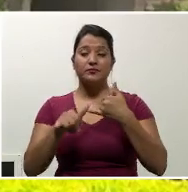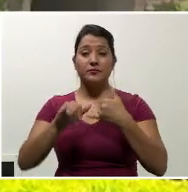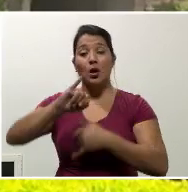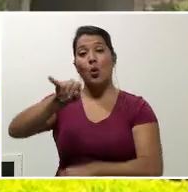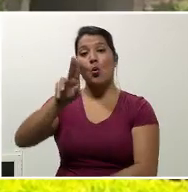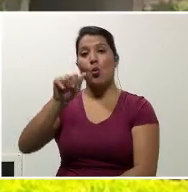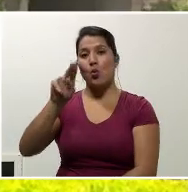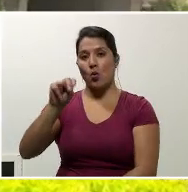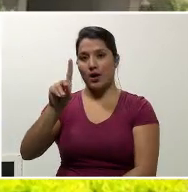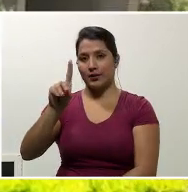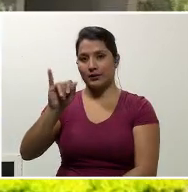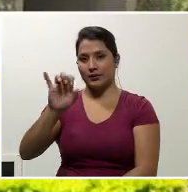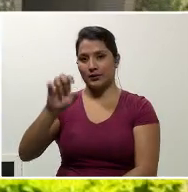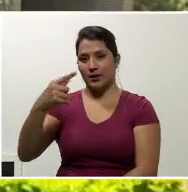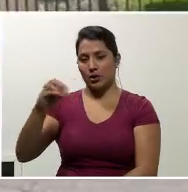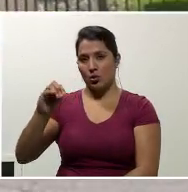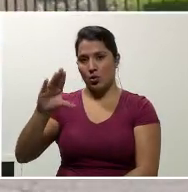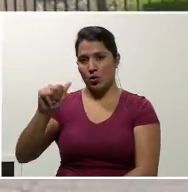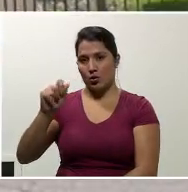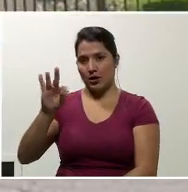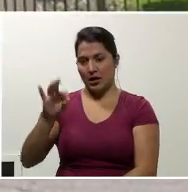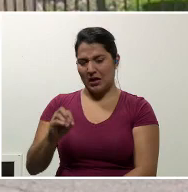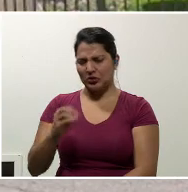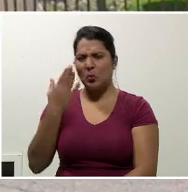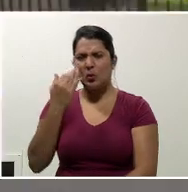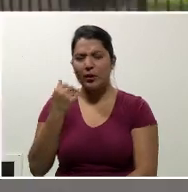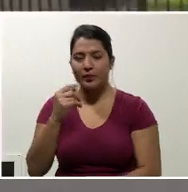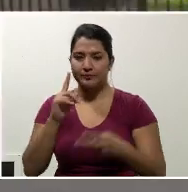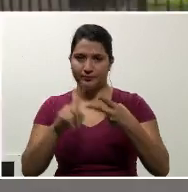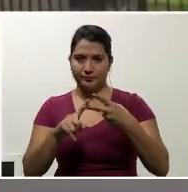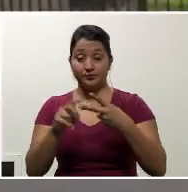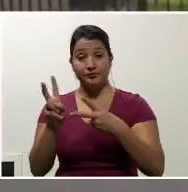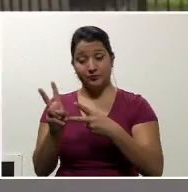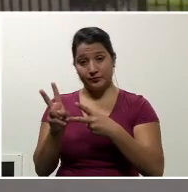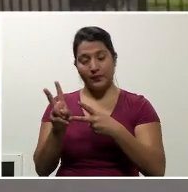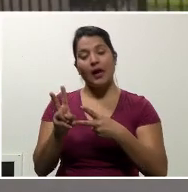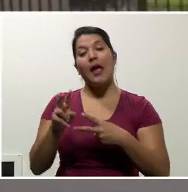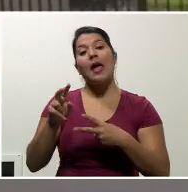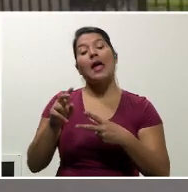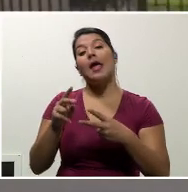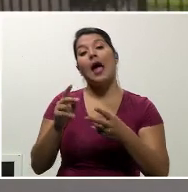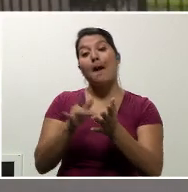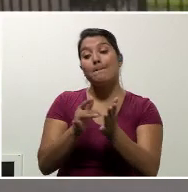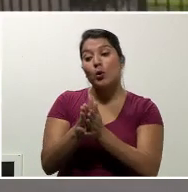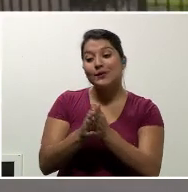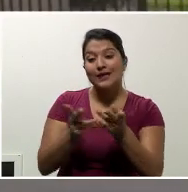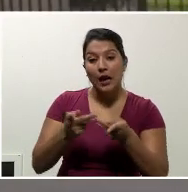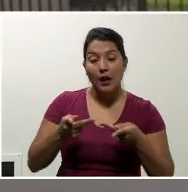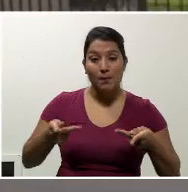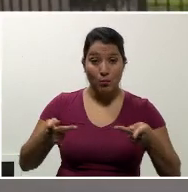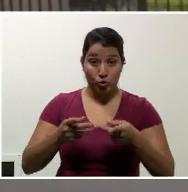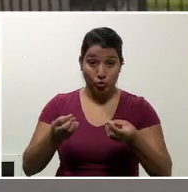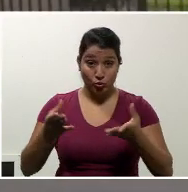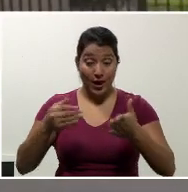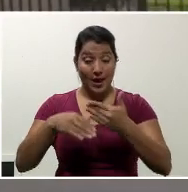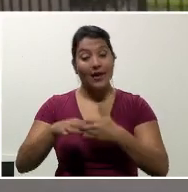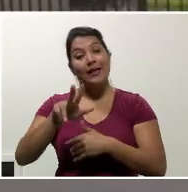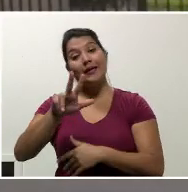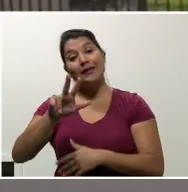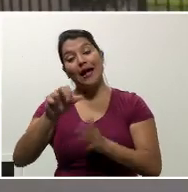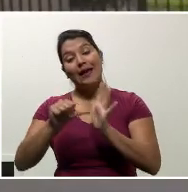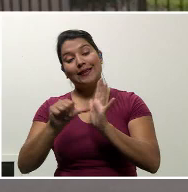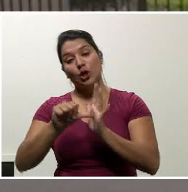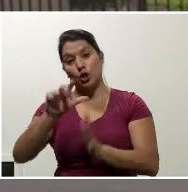Juan Diego Castro por los presuntos delitos de prevaricato, expuesto en el artículo 357 del Código